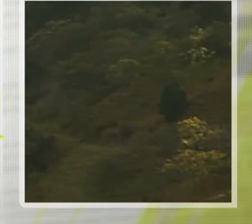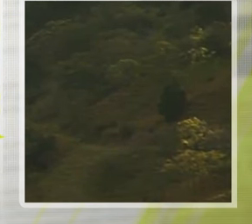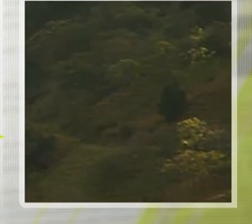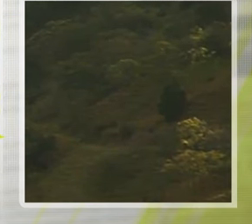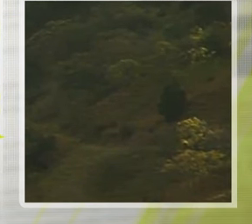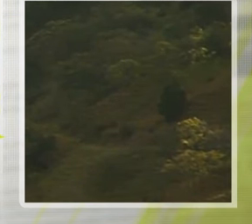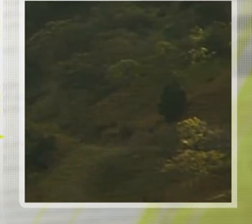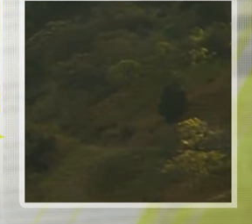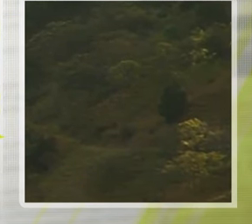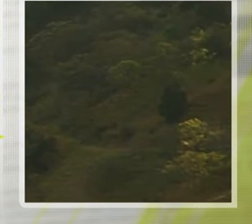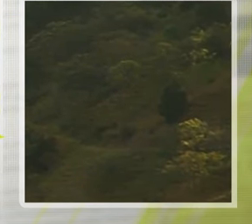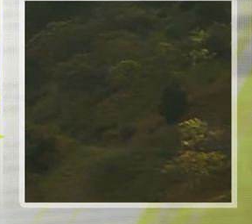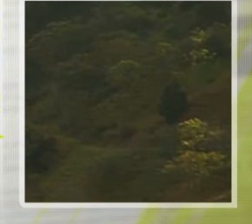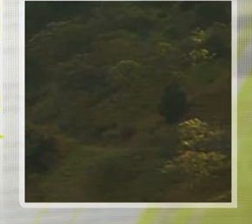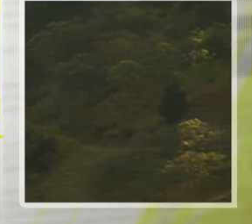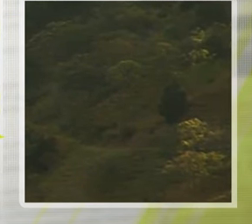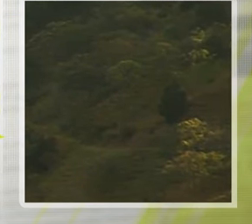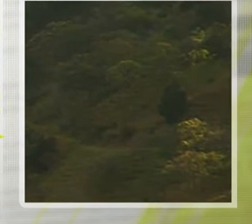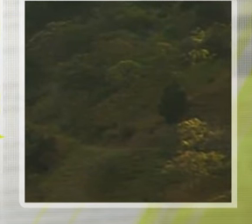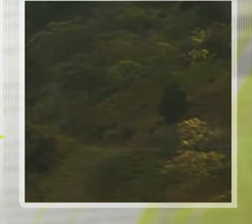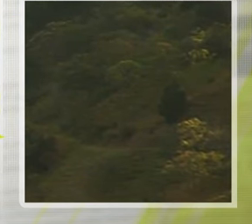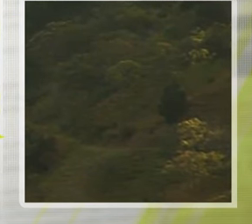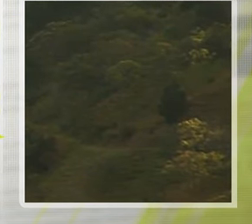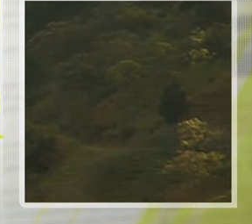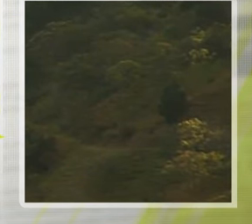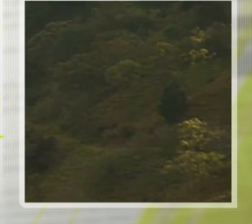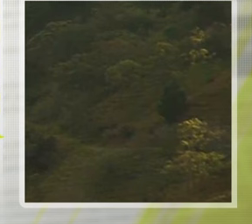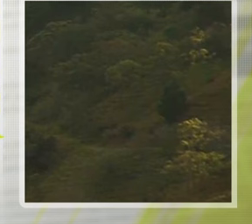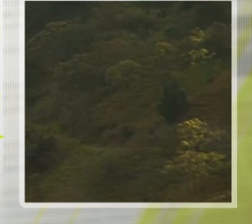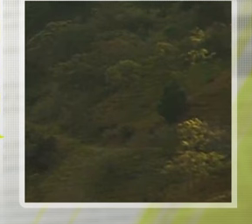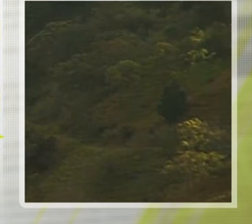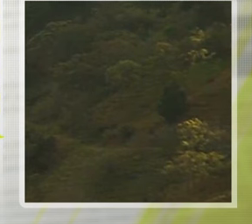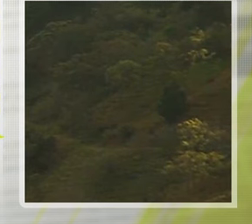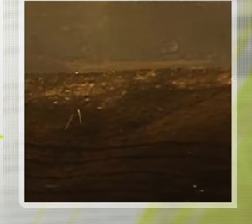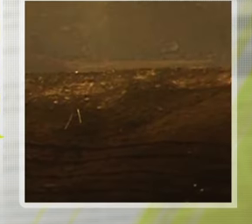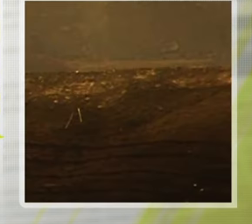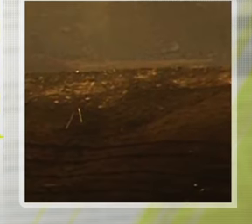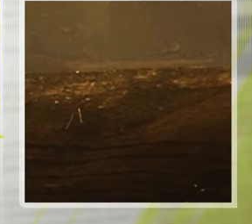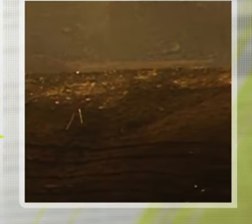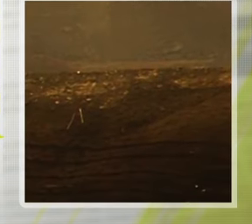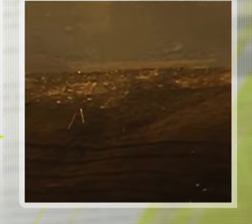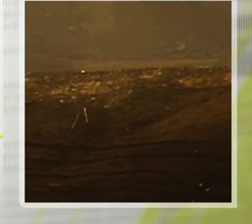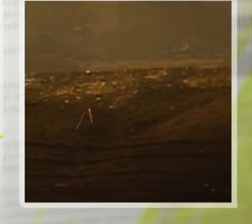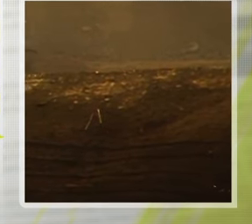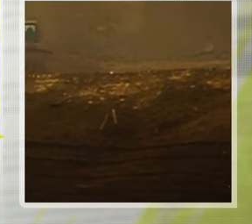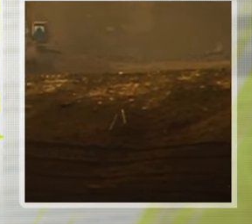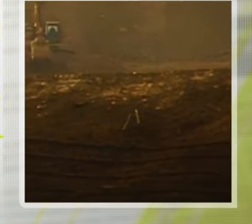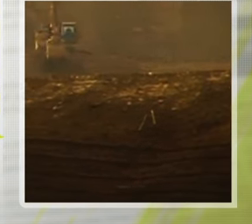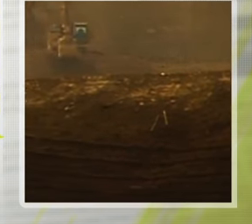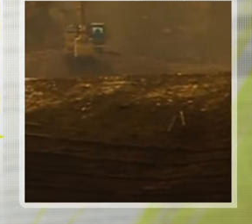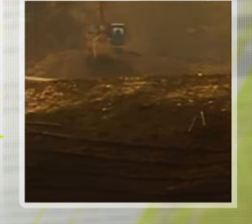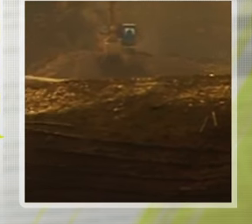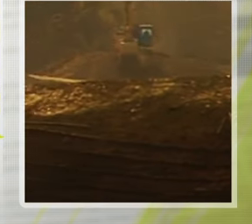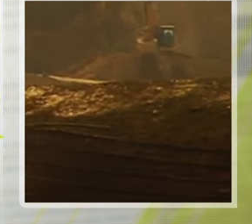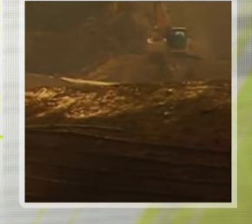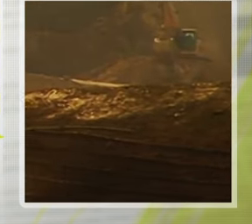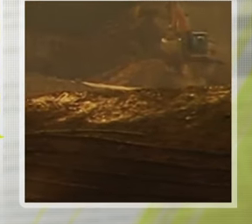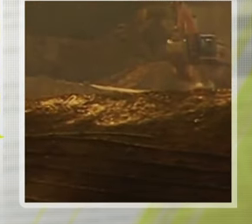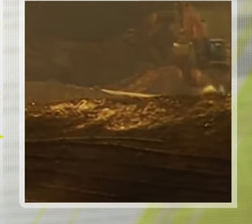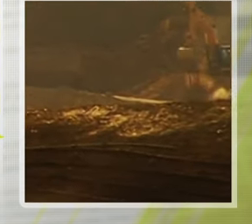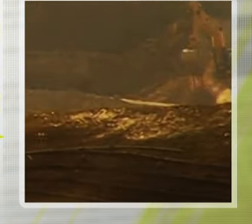gente vecina también por supuesto verdad Entonces tenemos que sumar 20 camiones por hora que ese es el